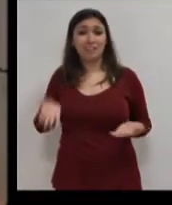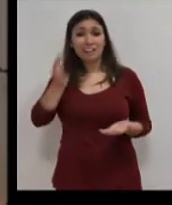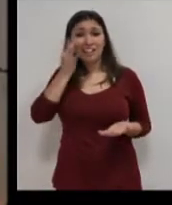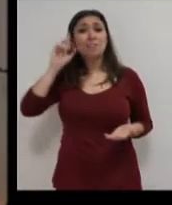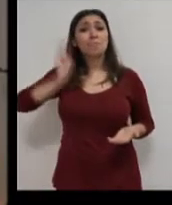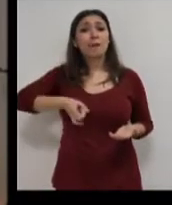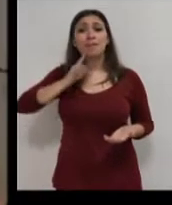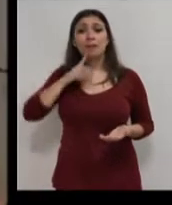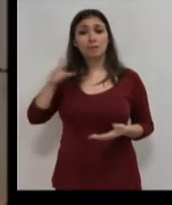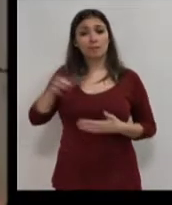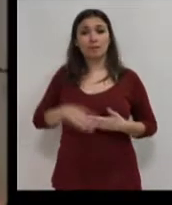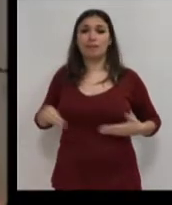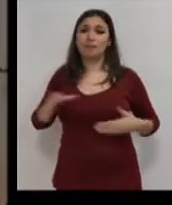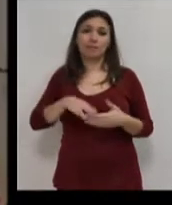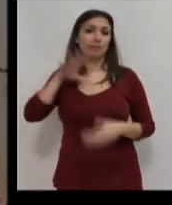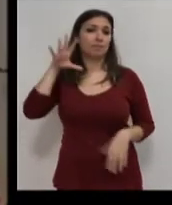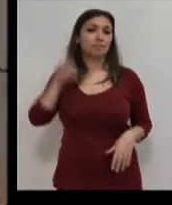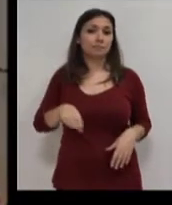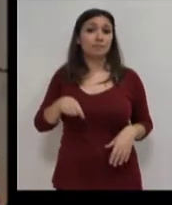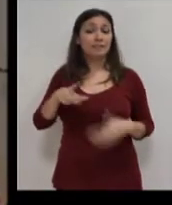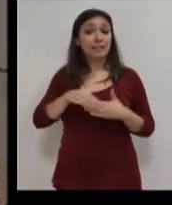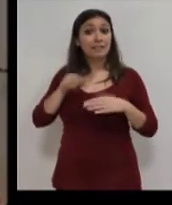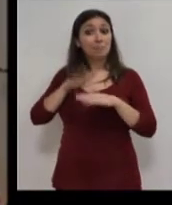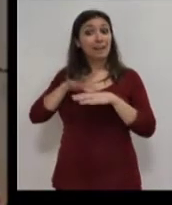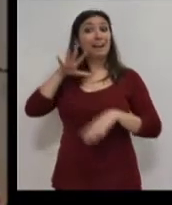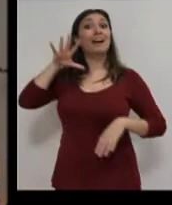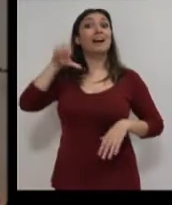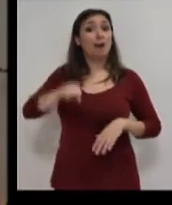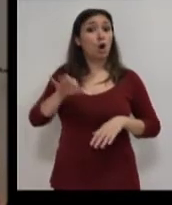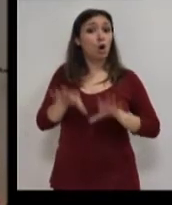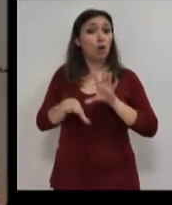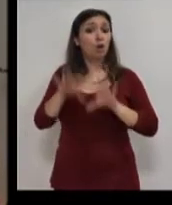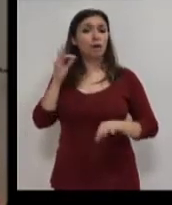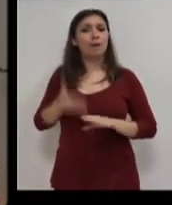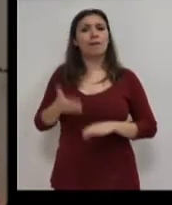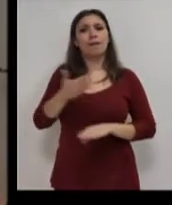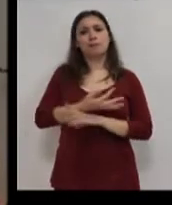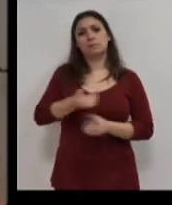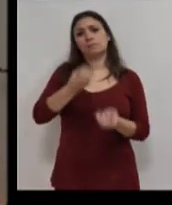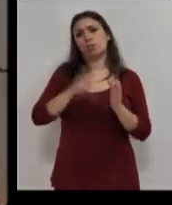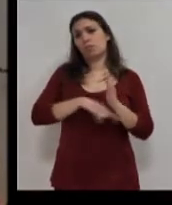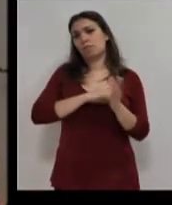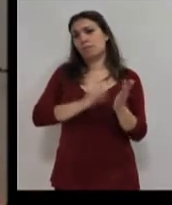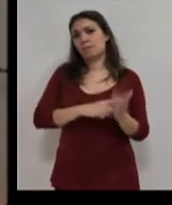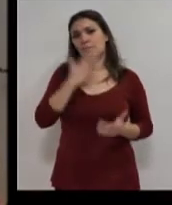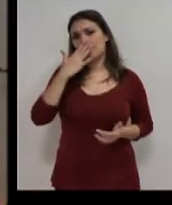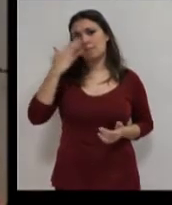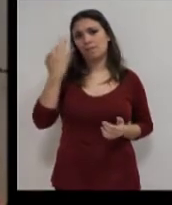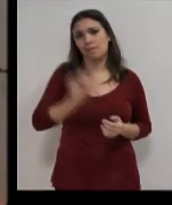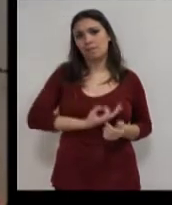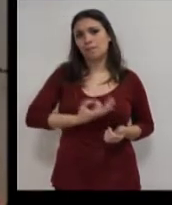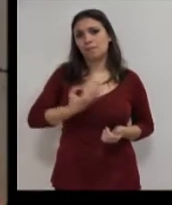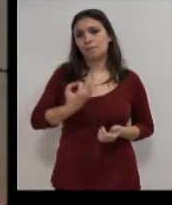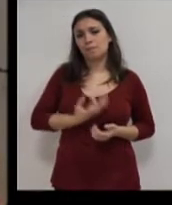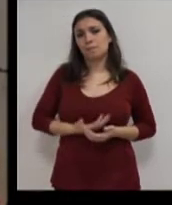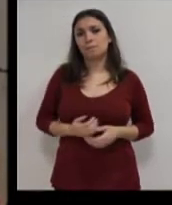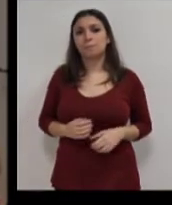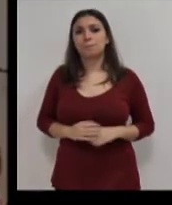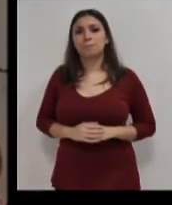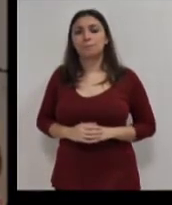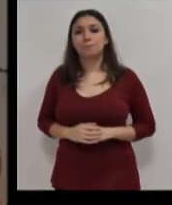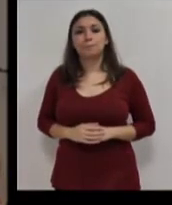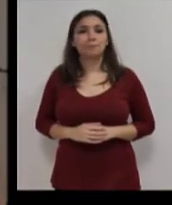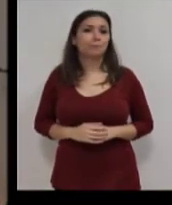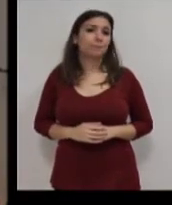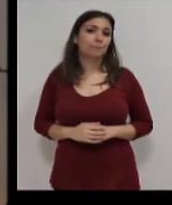estamos hablando de oferta, pero quien manda es el cliente, y es el cliente quien necesita tener a su disposición toda